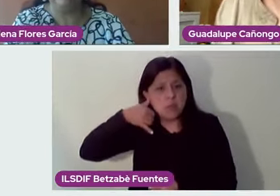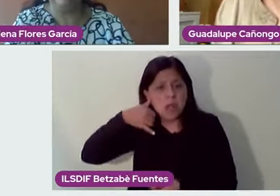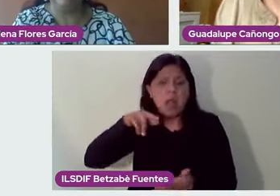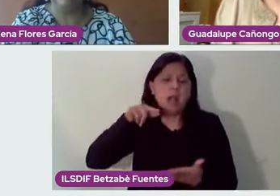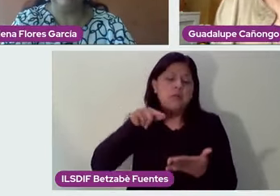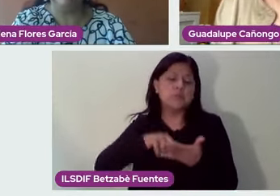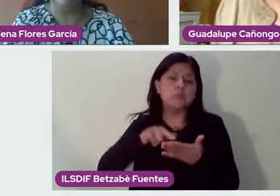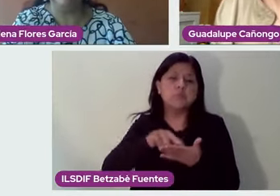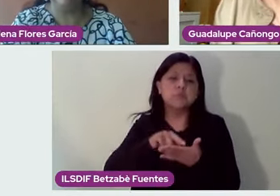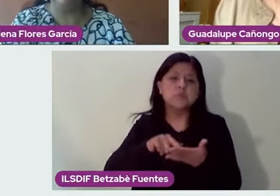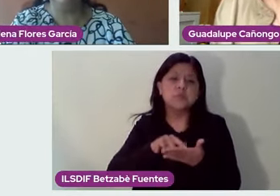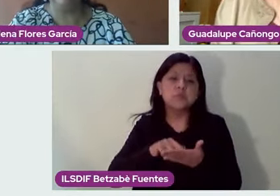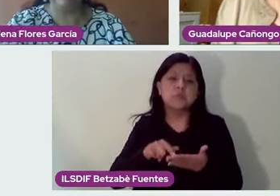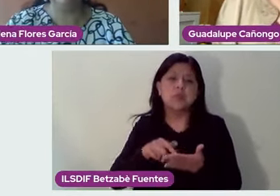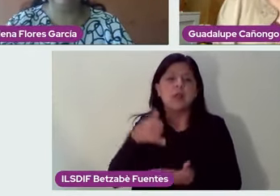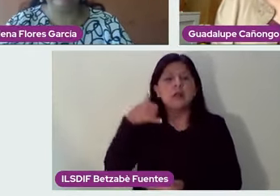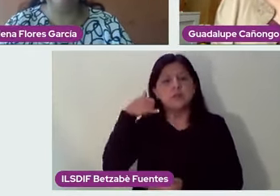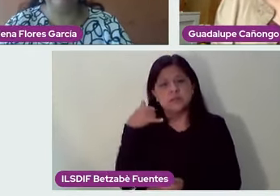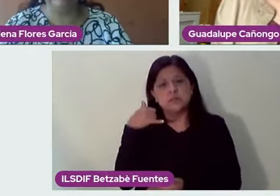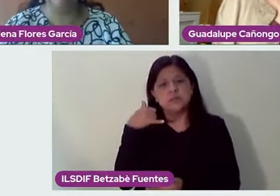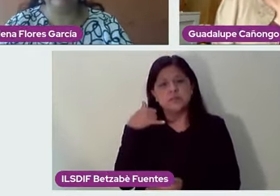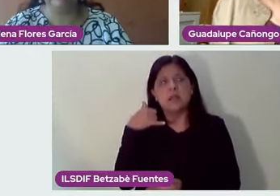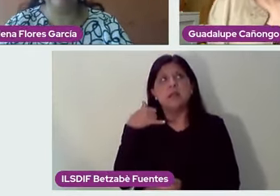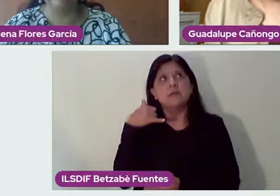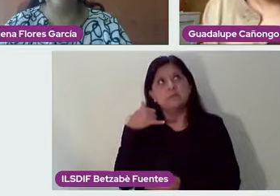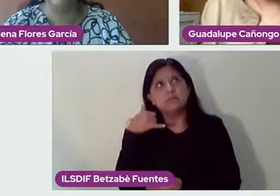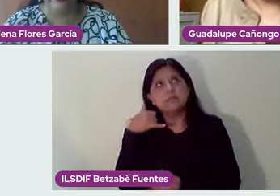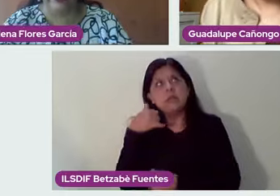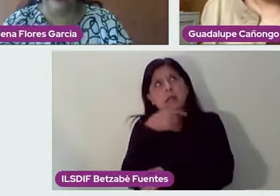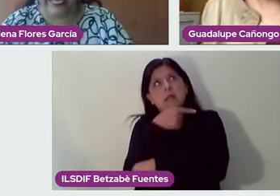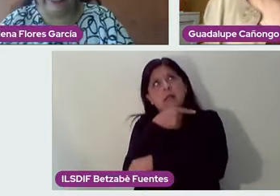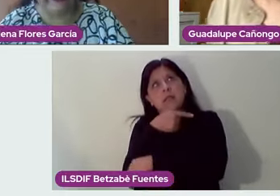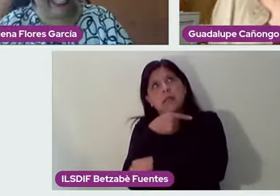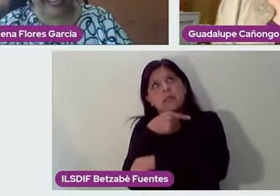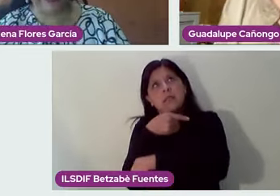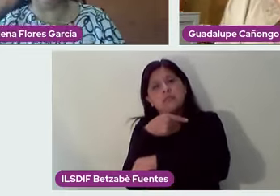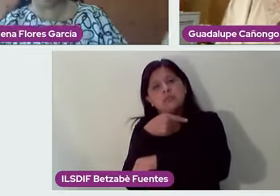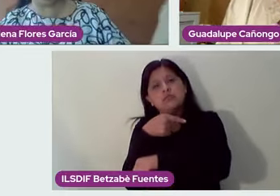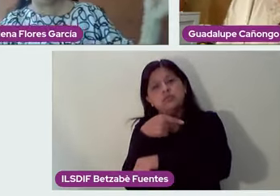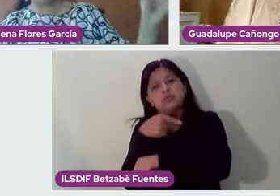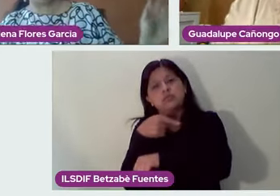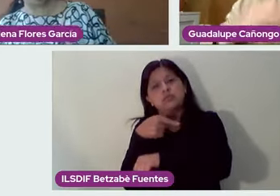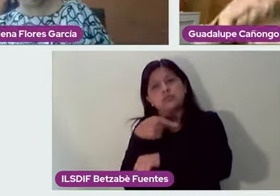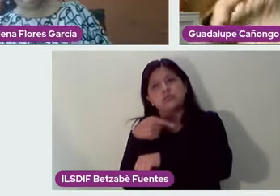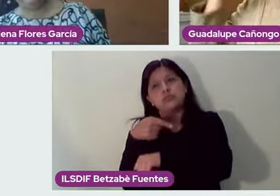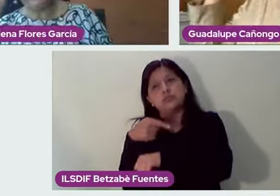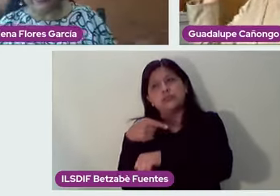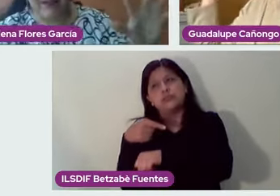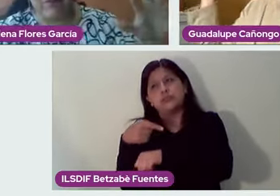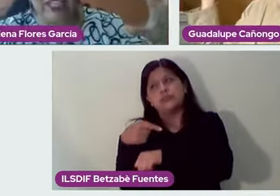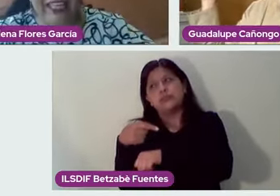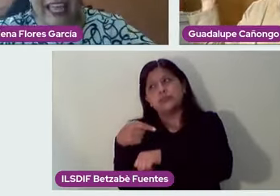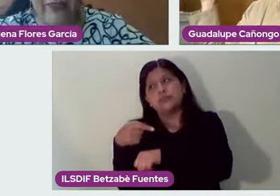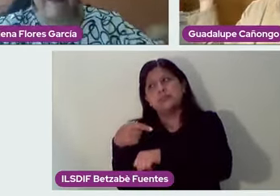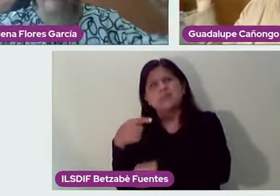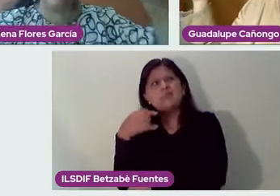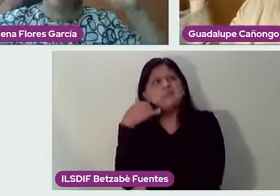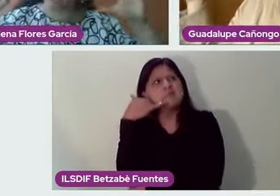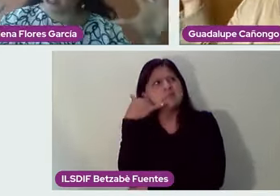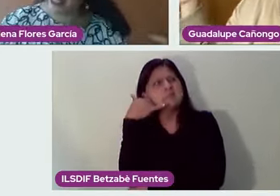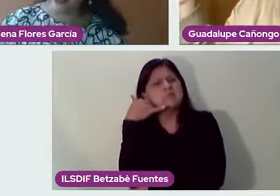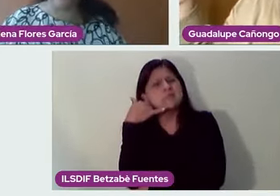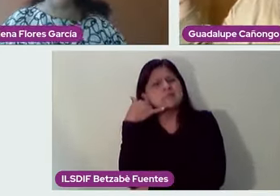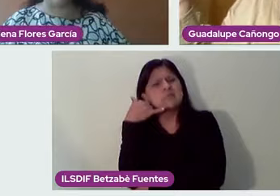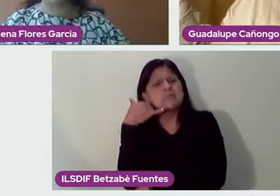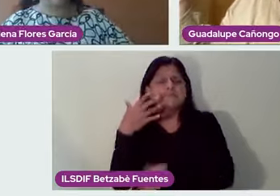sea, marque uno si ta, ta, ta, marque dos si ta, ta, ta, marque tres si ta, ta, o sea, uno y la musiquita, maestra,